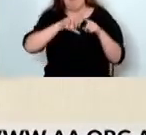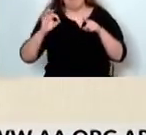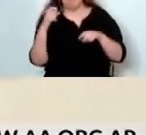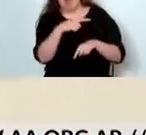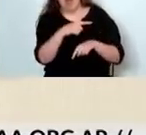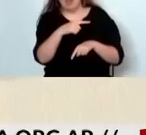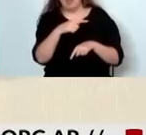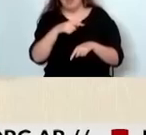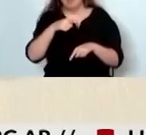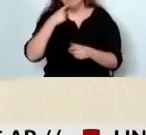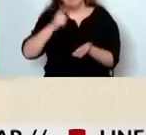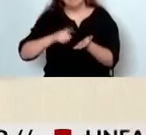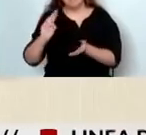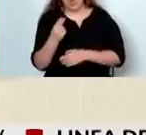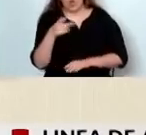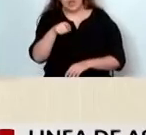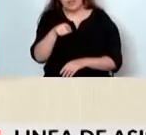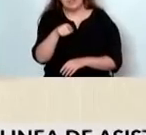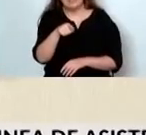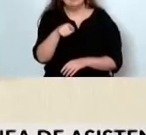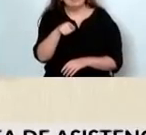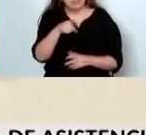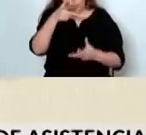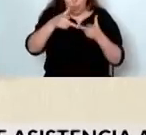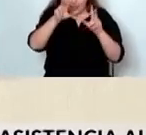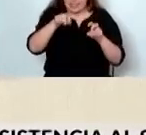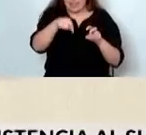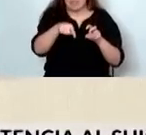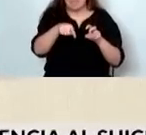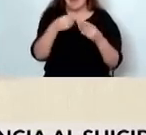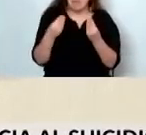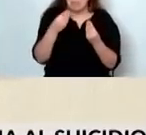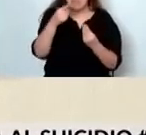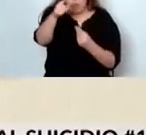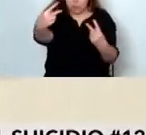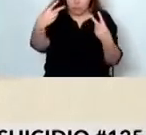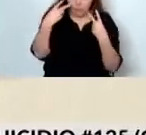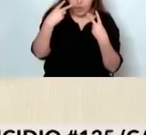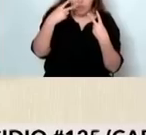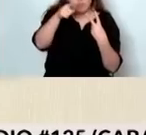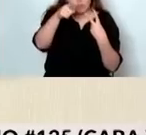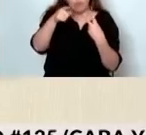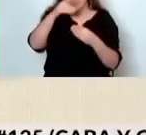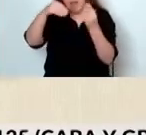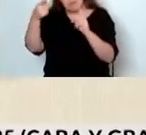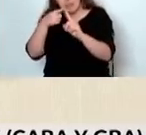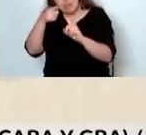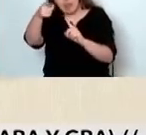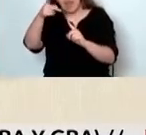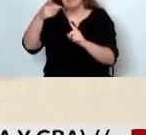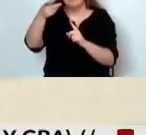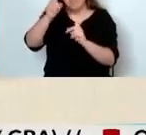vamos a hablar de suicidio. ¿Para qué? Para que vos que estás ahí del otro lado y que lo sufriste con algún familiar o que en algún